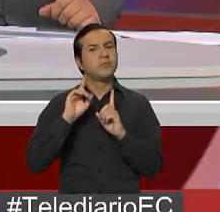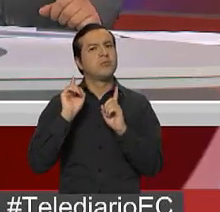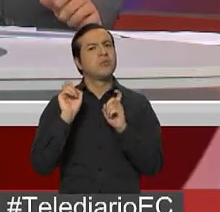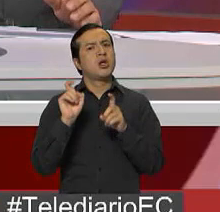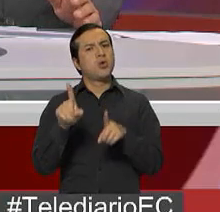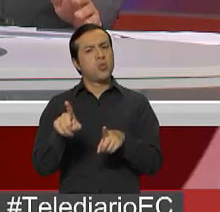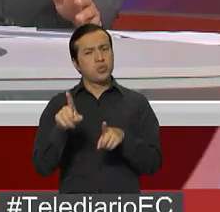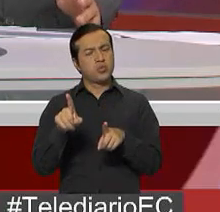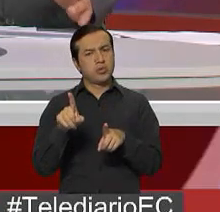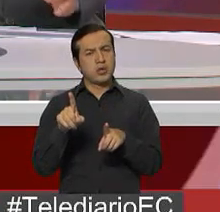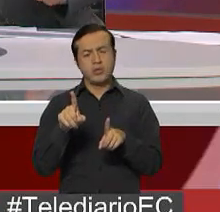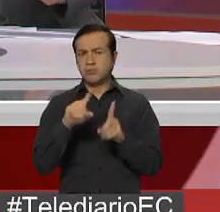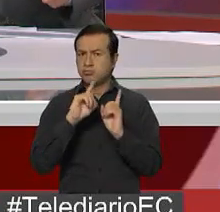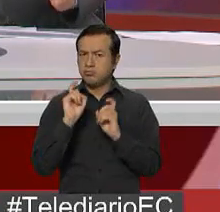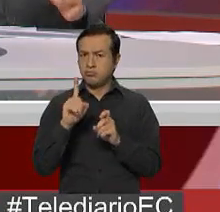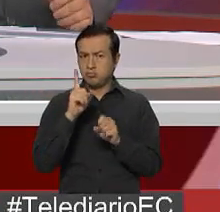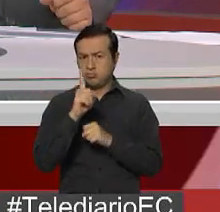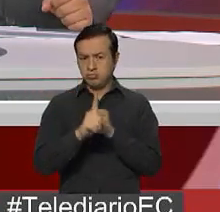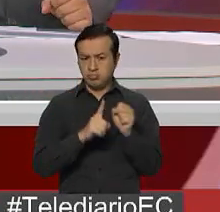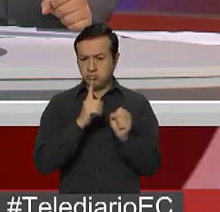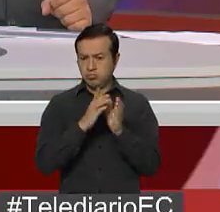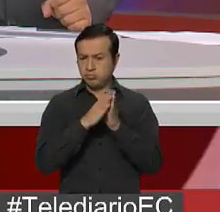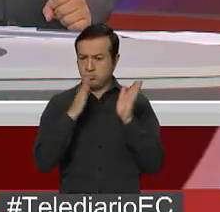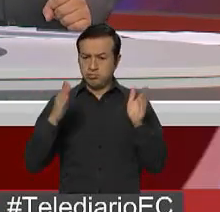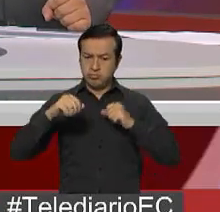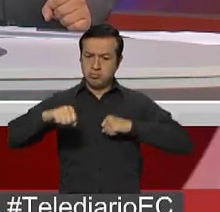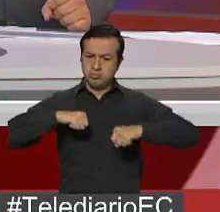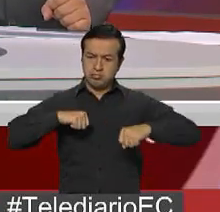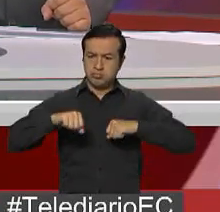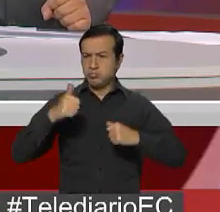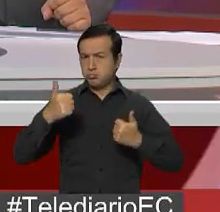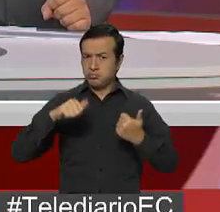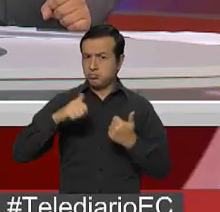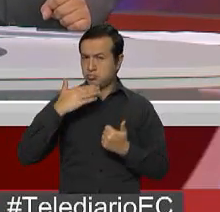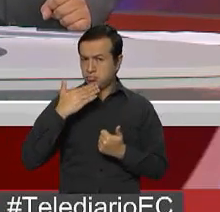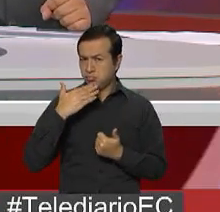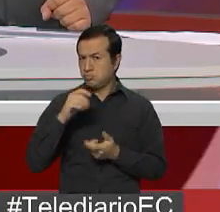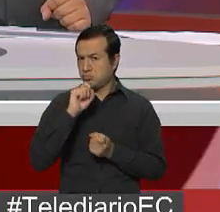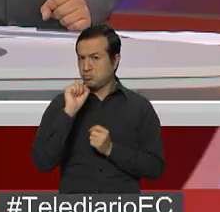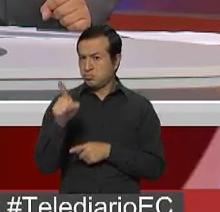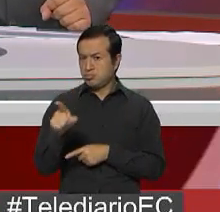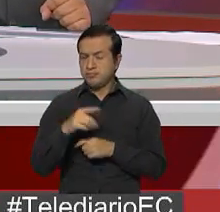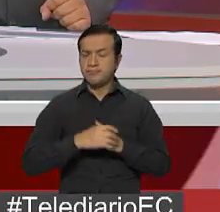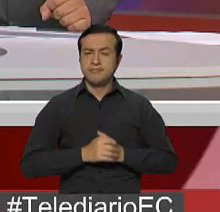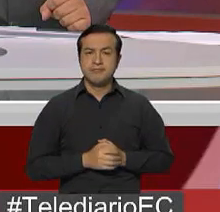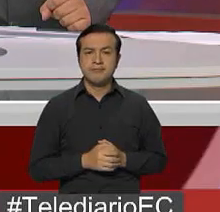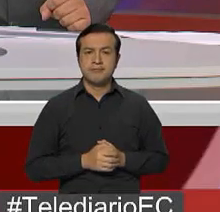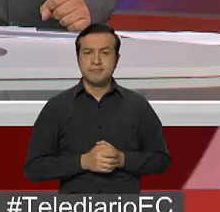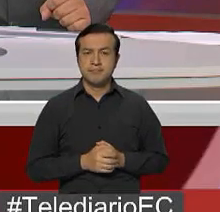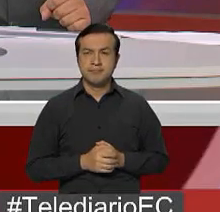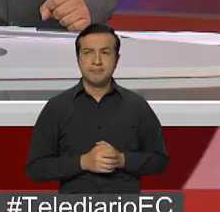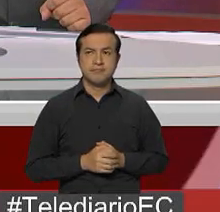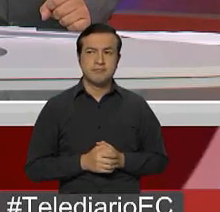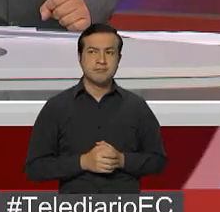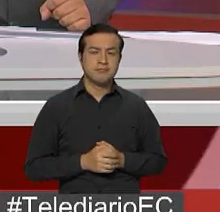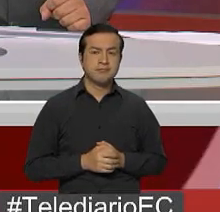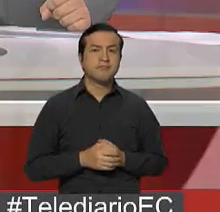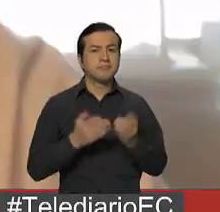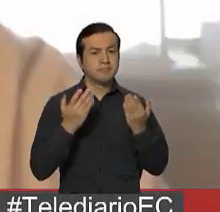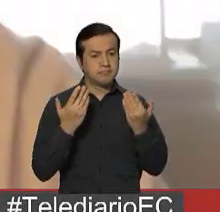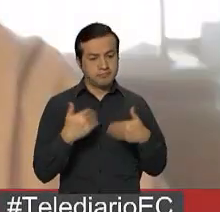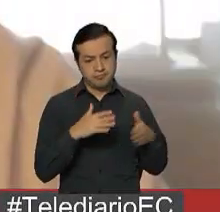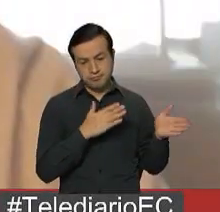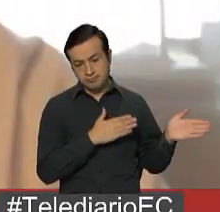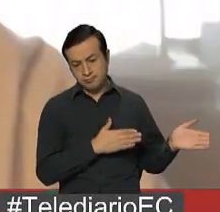para arrancar esta entrevista durante este primer año de gestión en la superintendencia mire realmente nosotros hemos